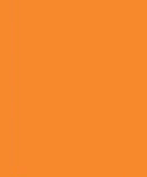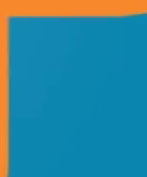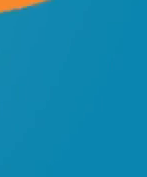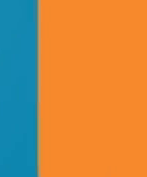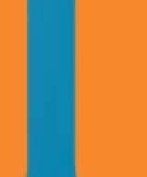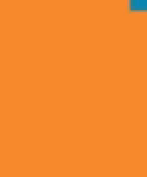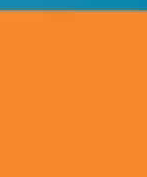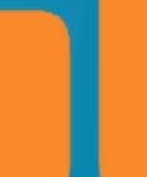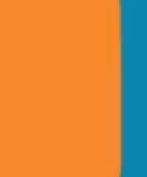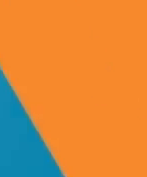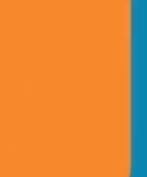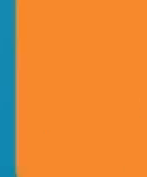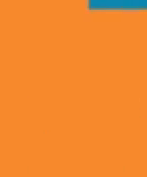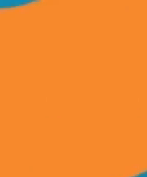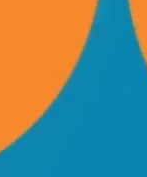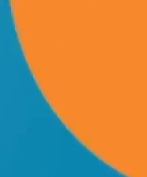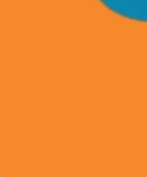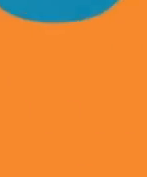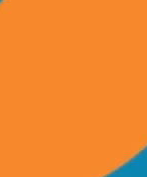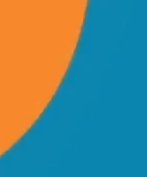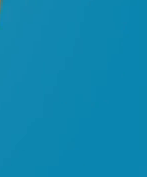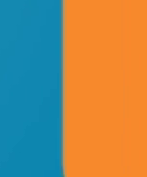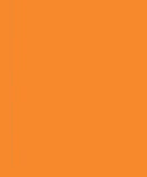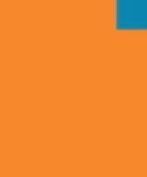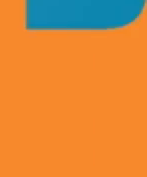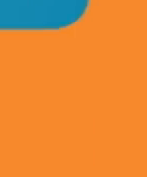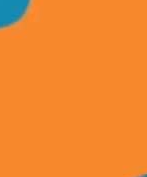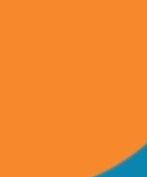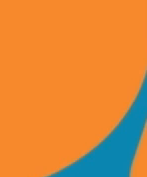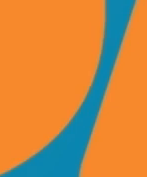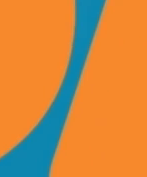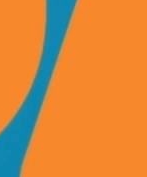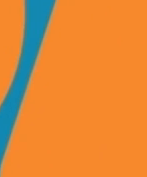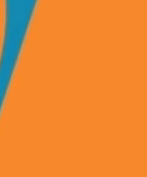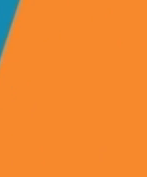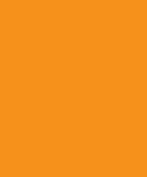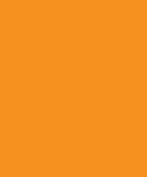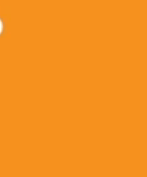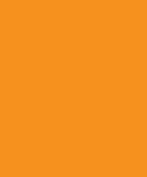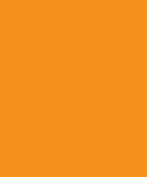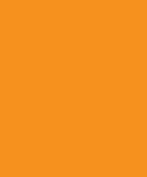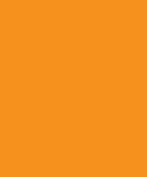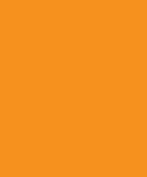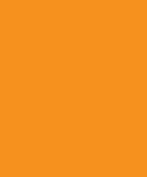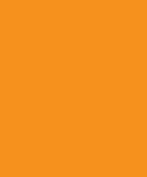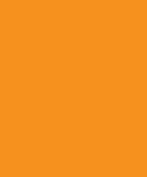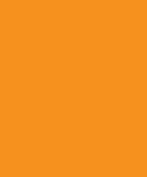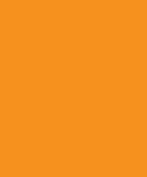Solo por Voz TV, el canal del orgullo nicaragüense.